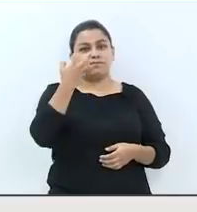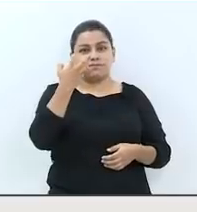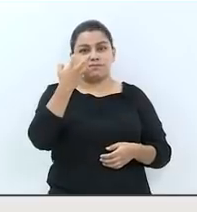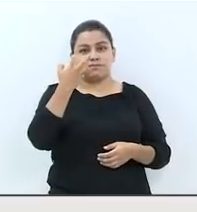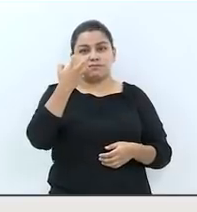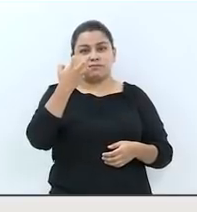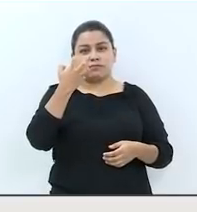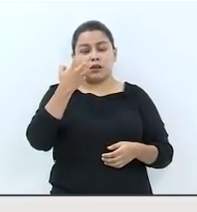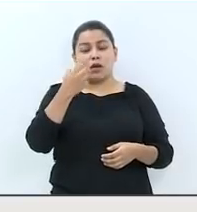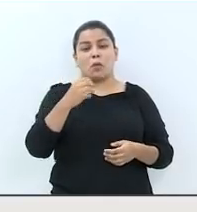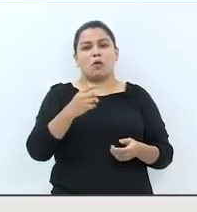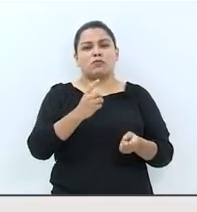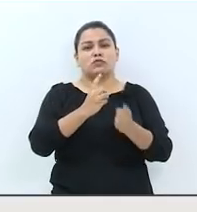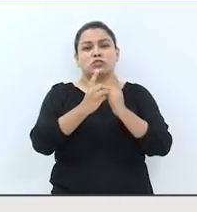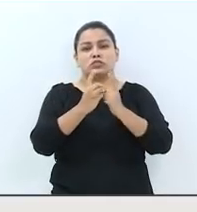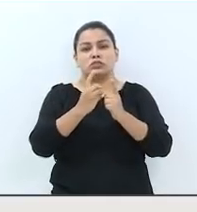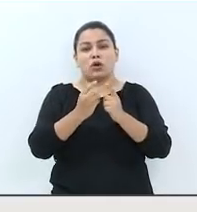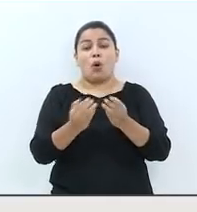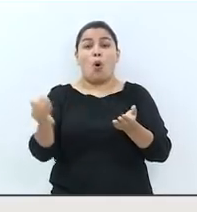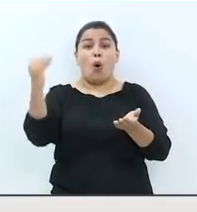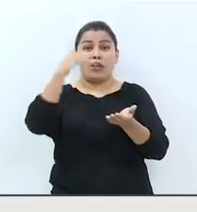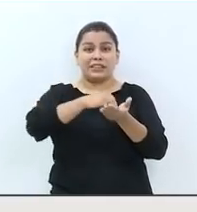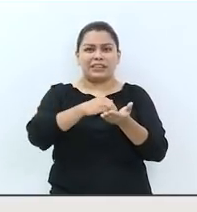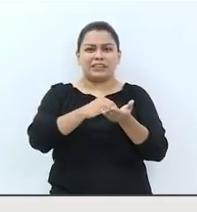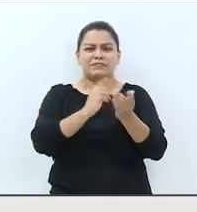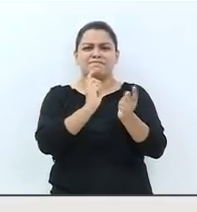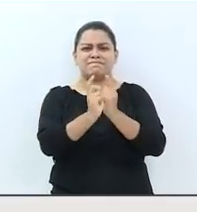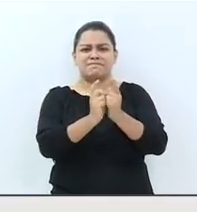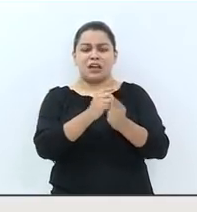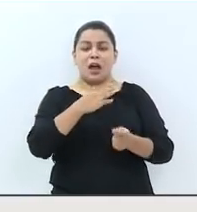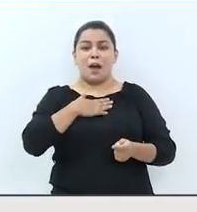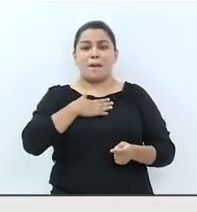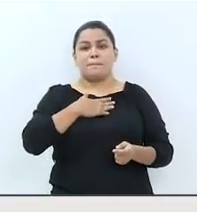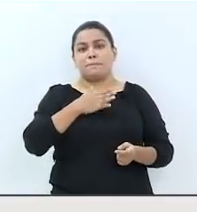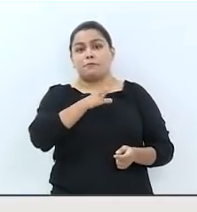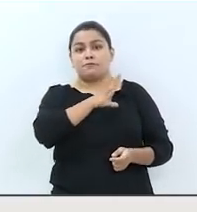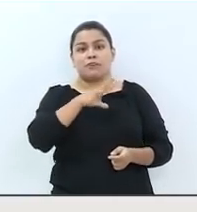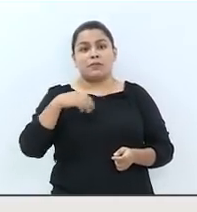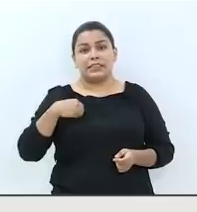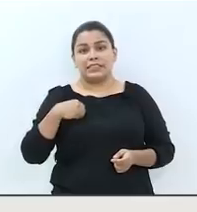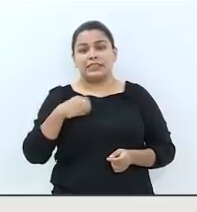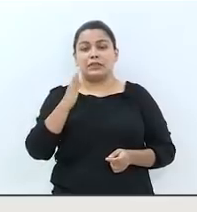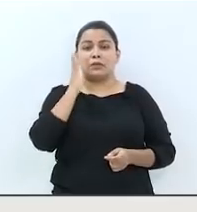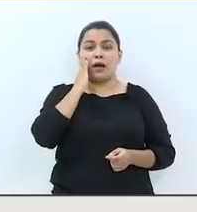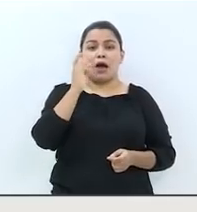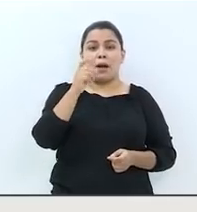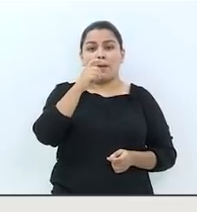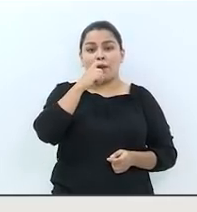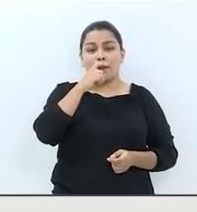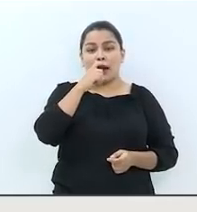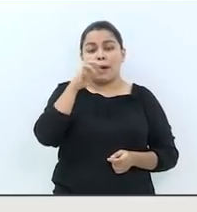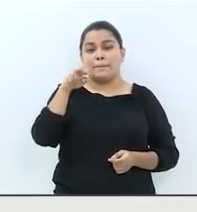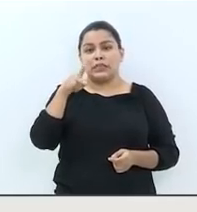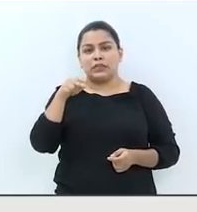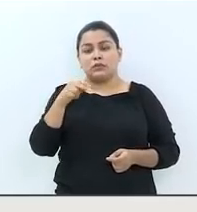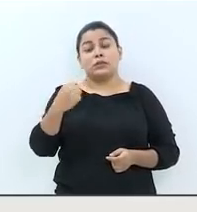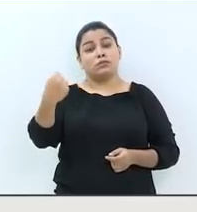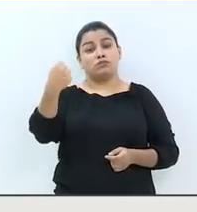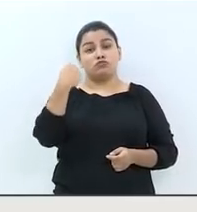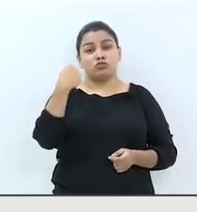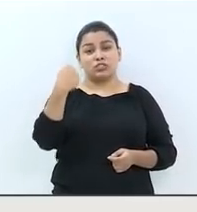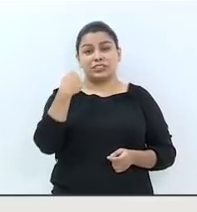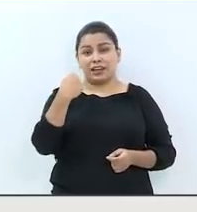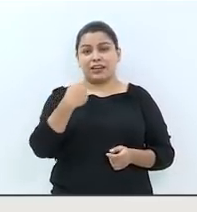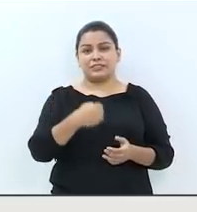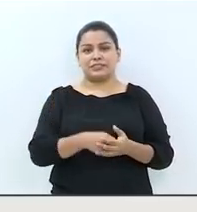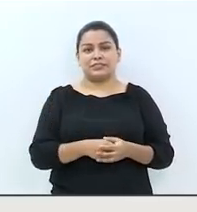yo construyo una relación con esta persona sin tener que reprimir también mi enojo, porque por supuesto es importante